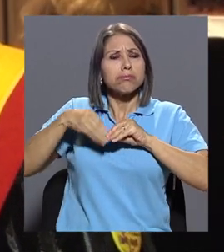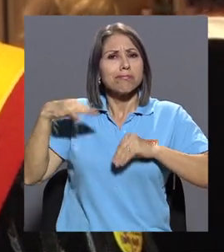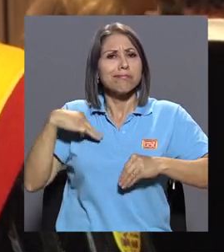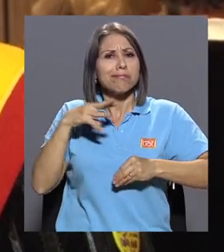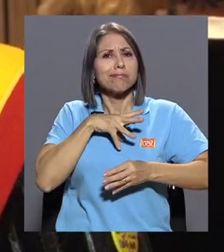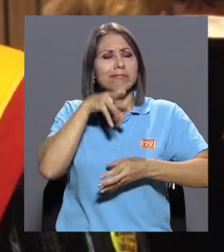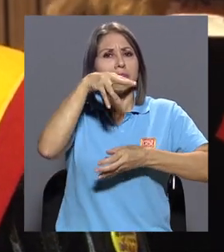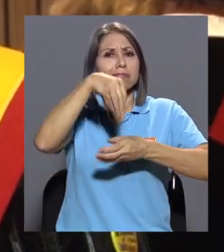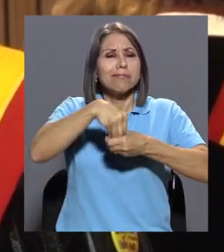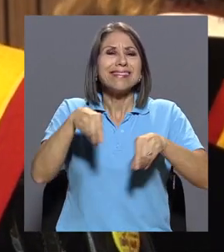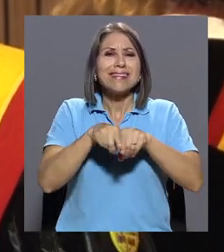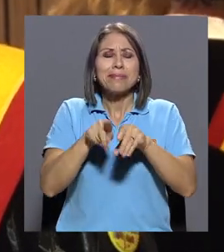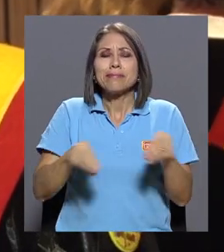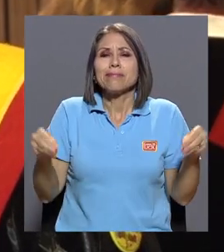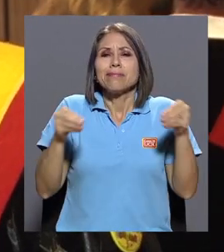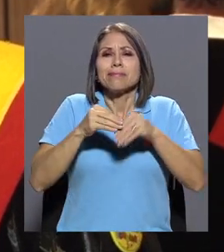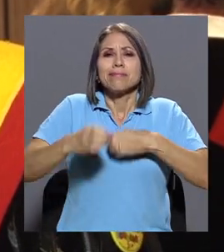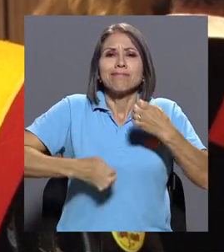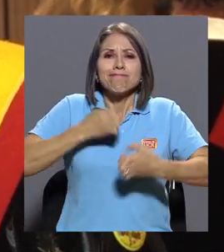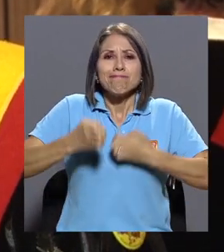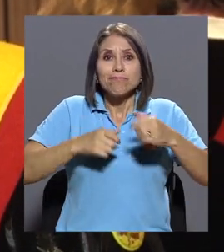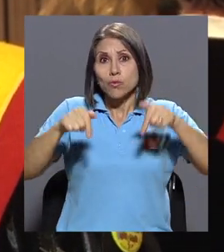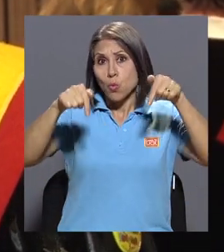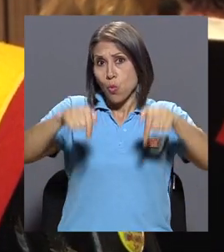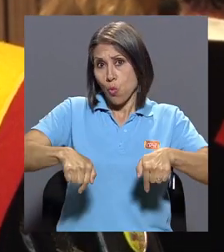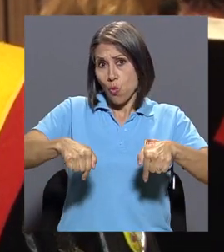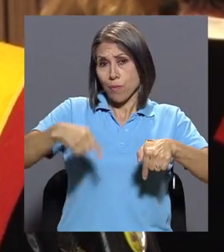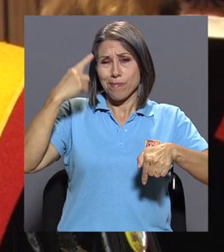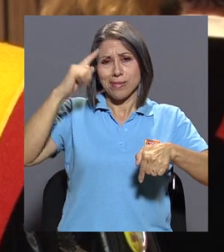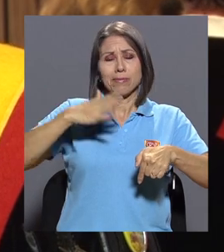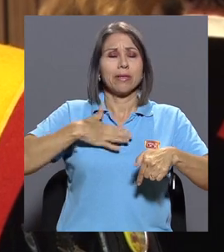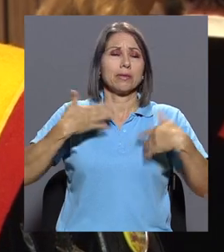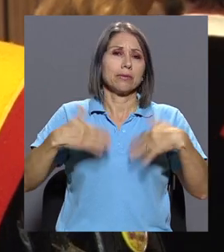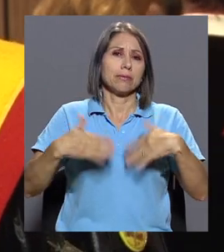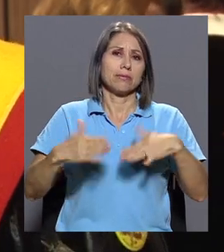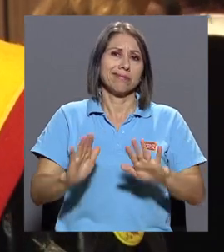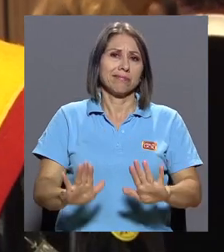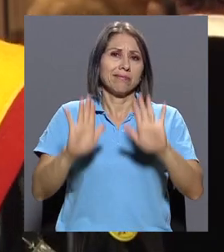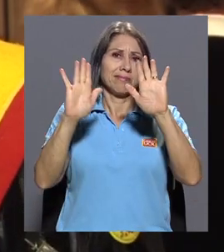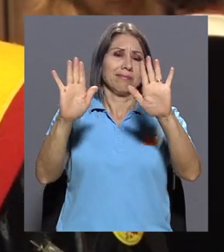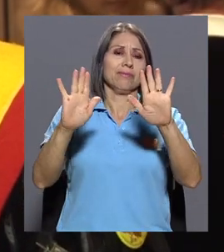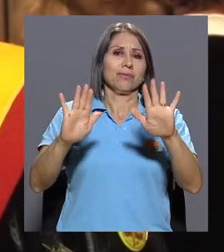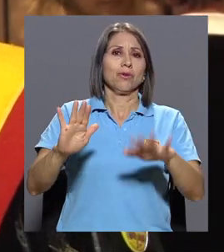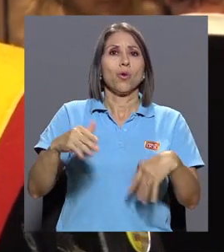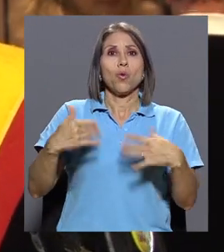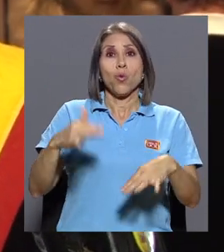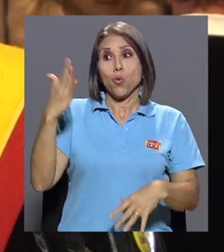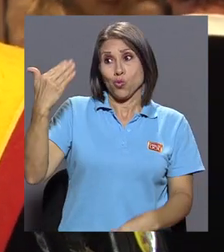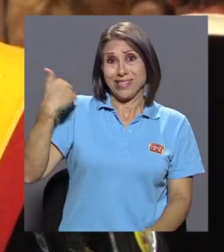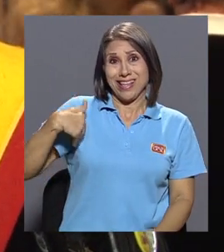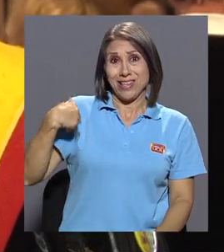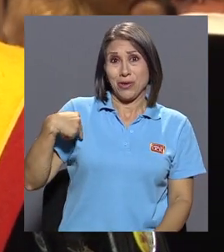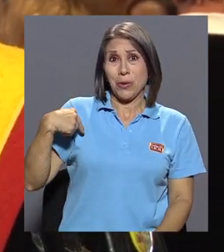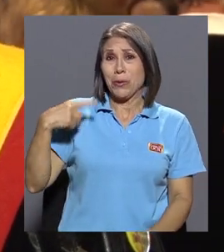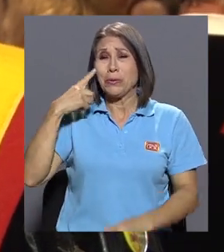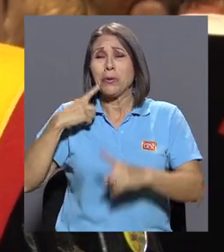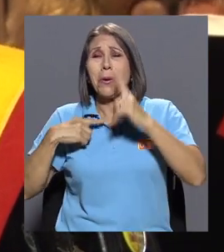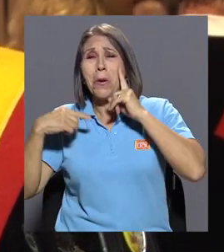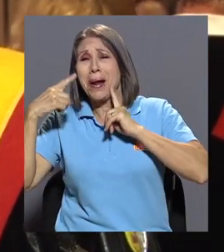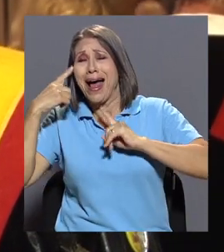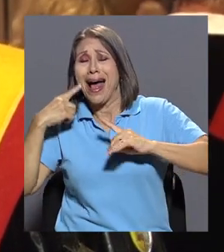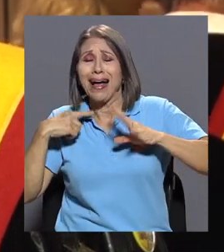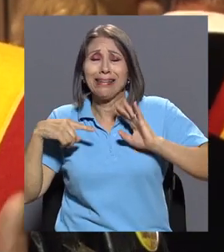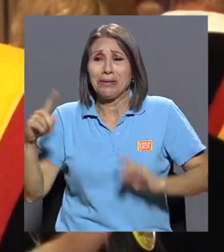el número de emociones. Hoy concretamente ha sido para mí espectacular. Un señor se me acerca llorando y